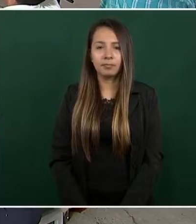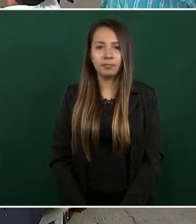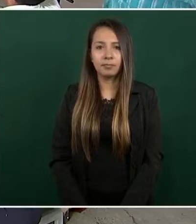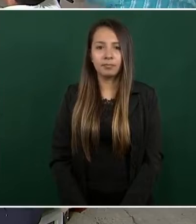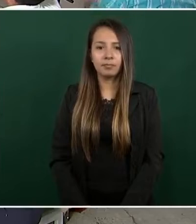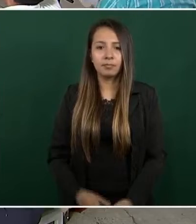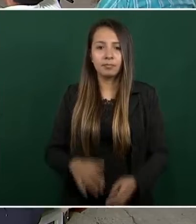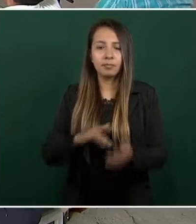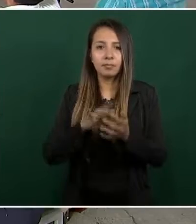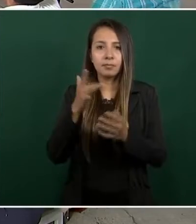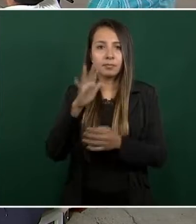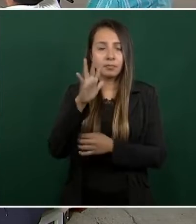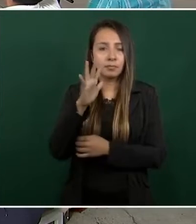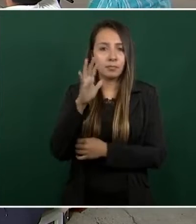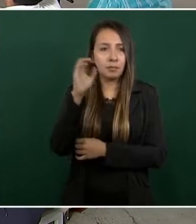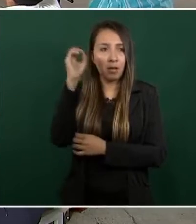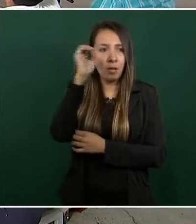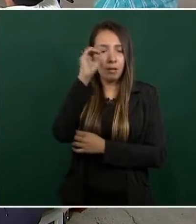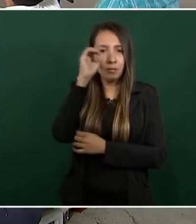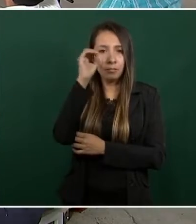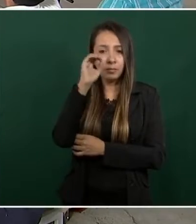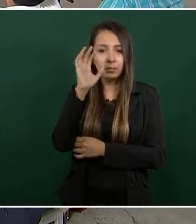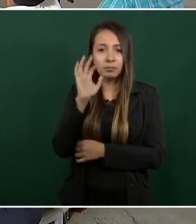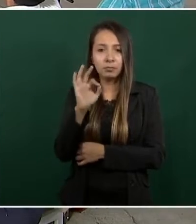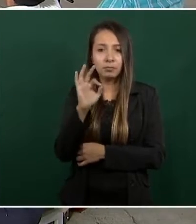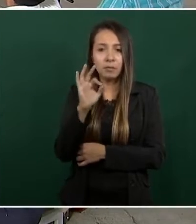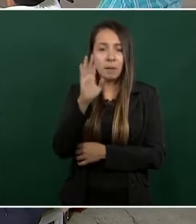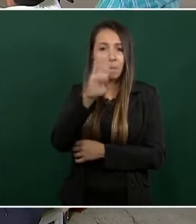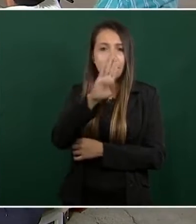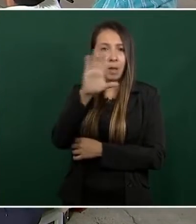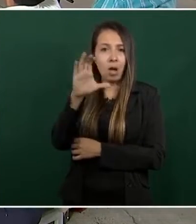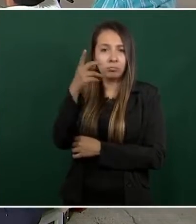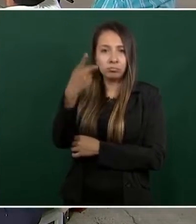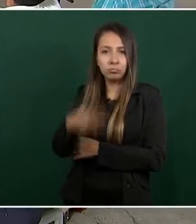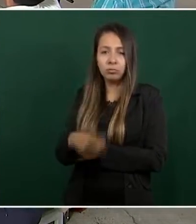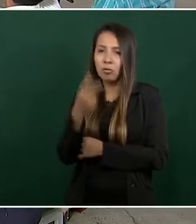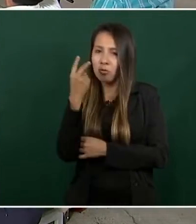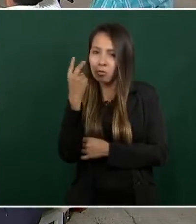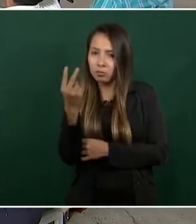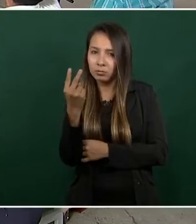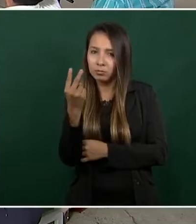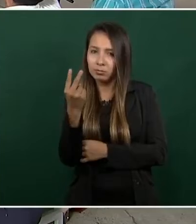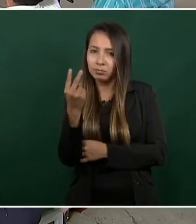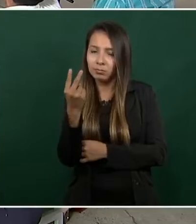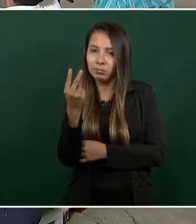Si les parece, dos de Baja California y dos.